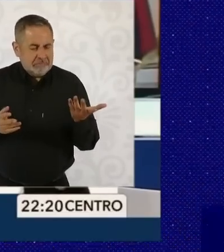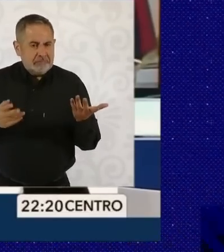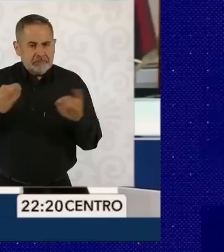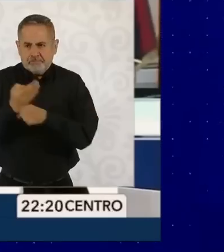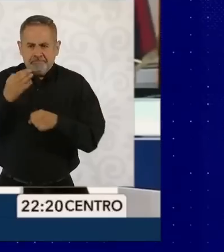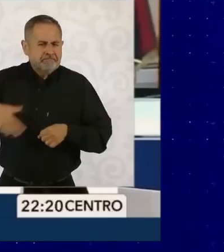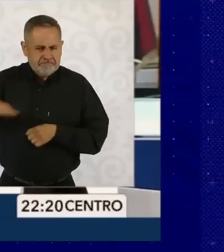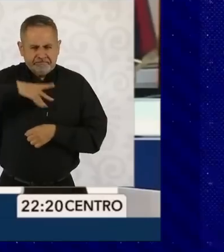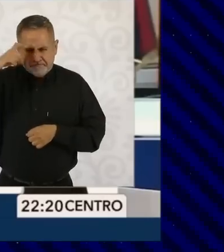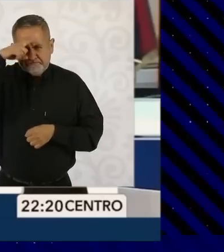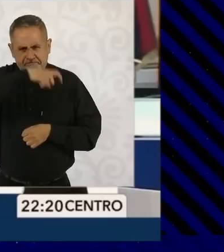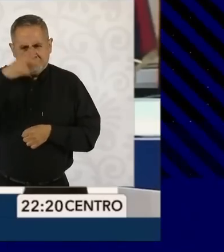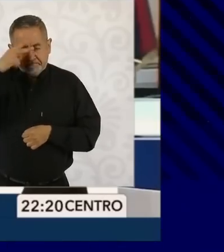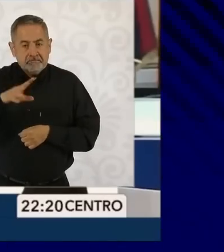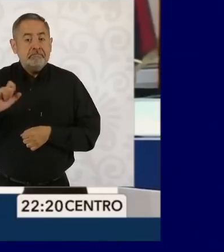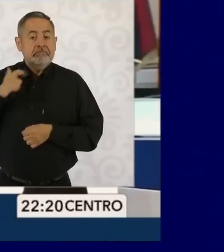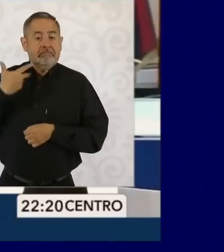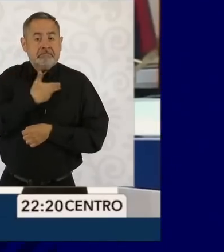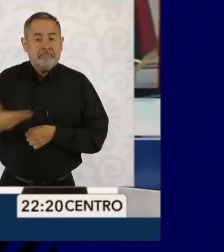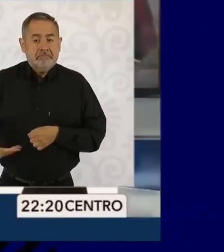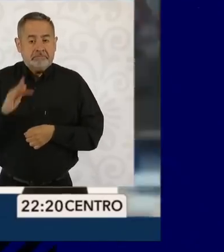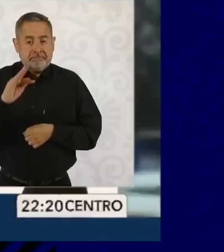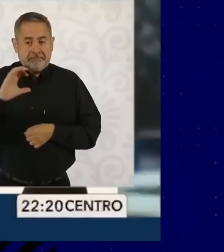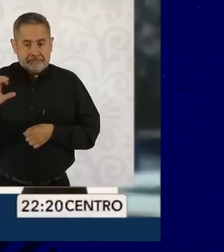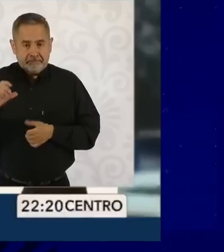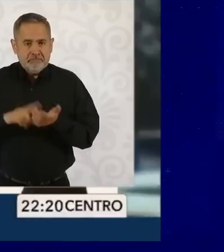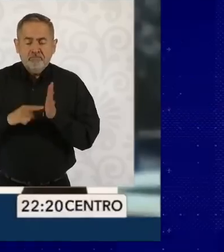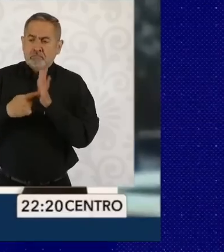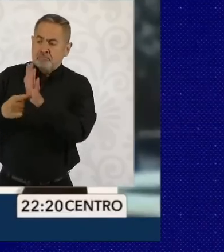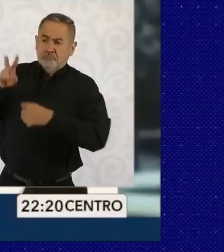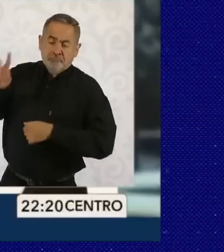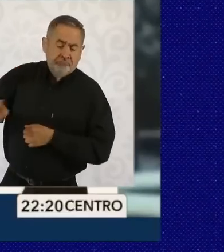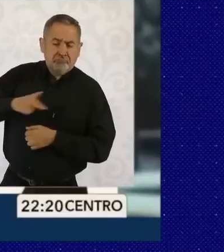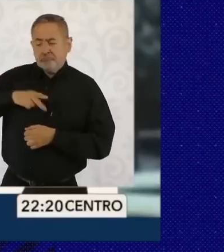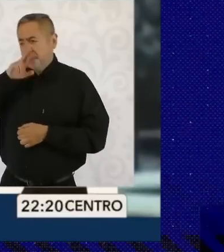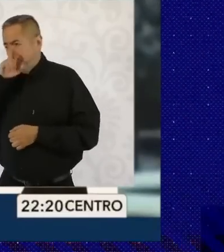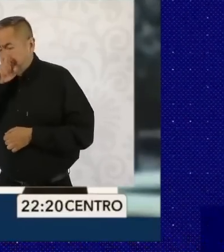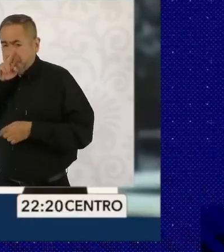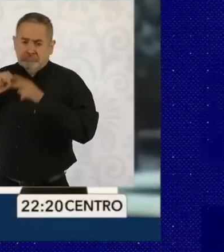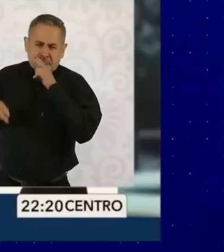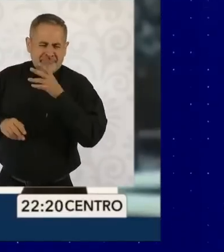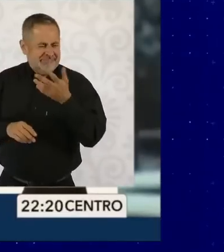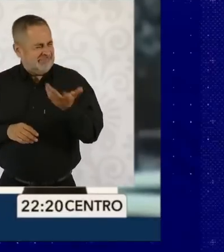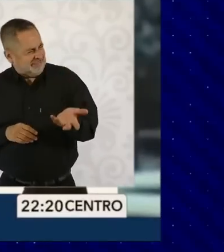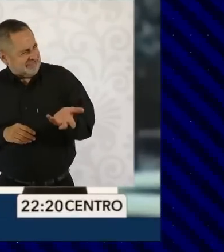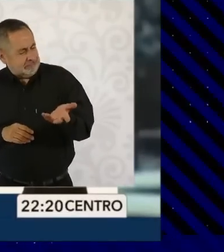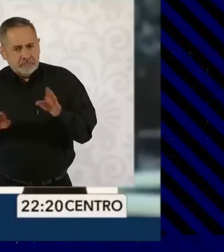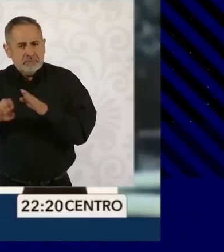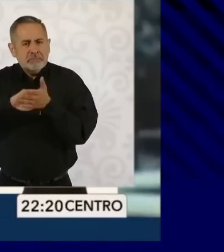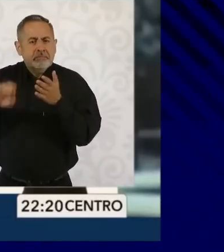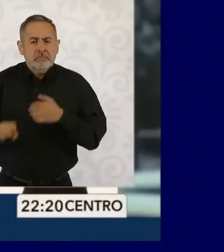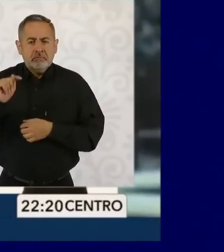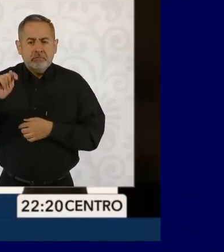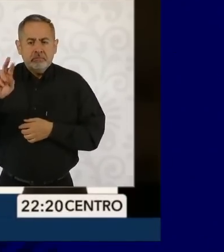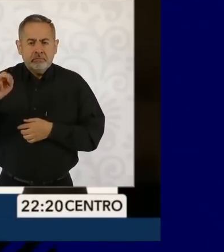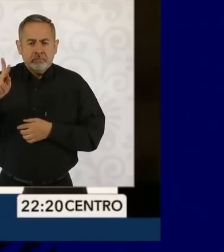está complicado. El expresidente Felipe Calderón exhibió su preocupación, pero por el hecho de que con Trump no